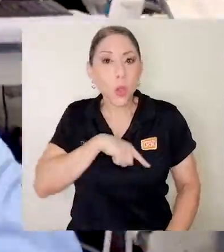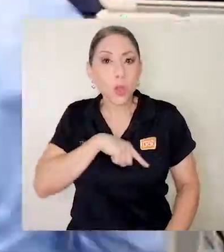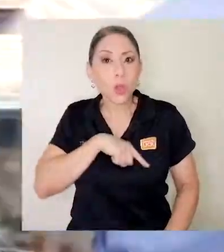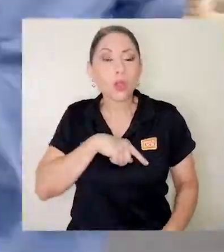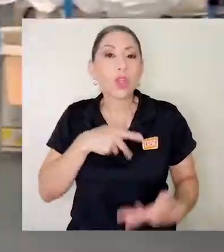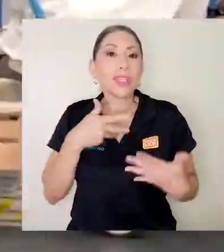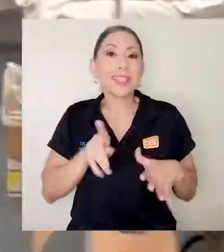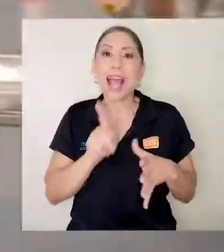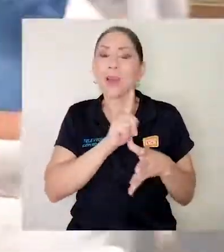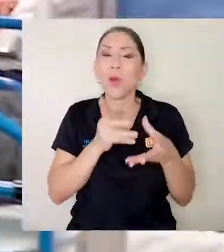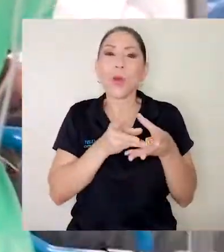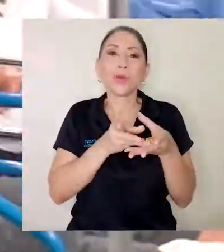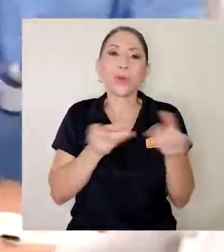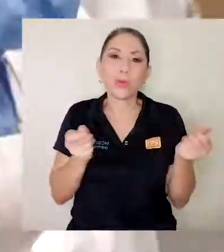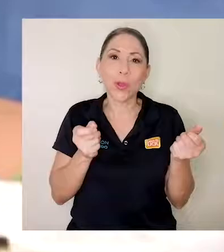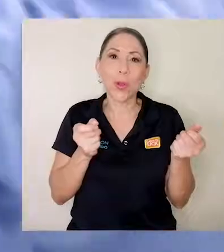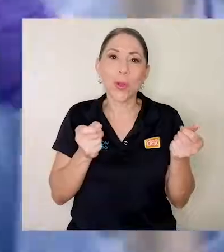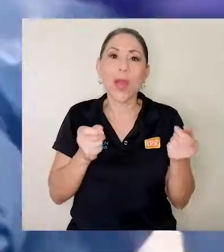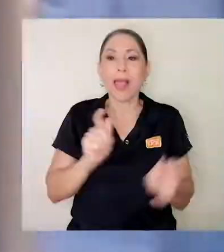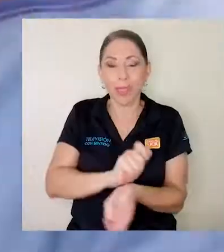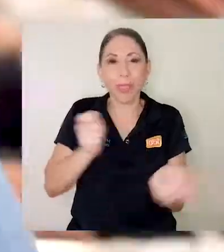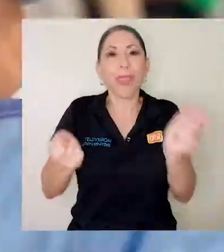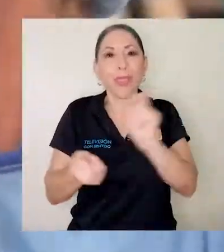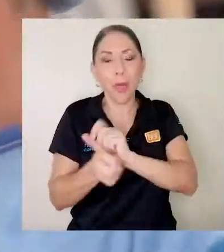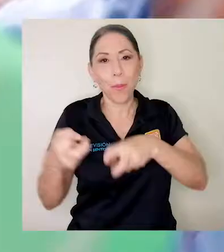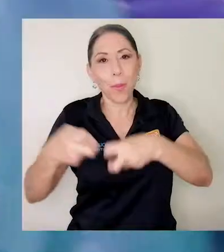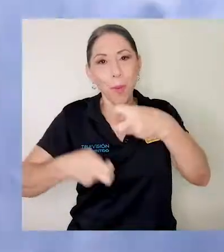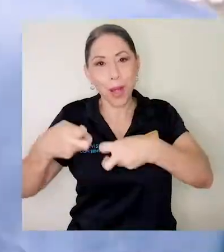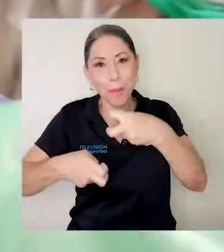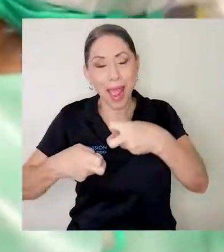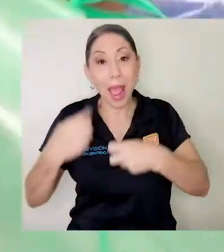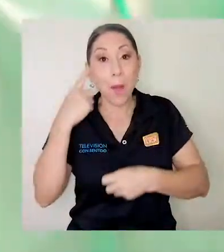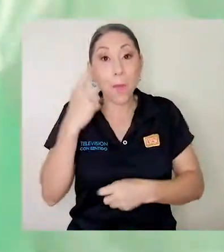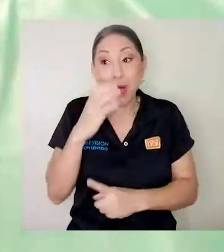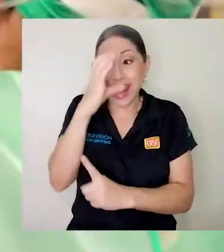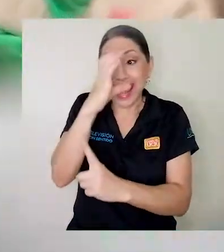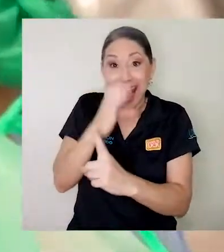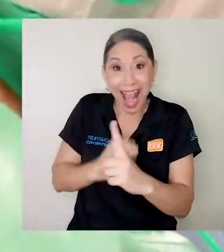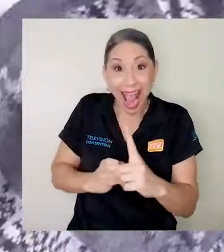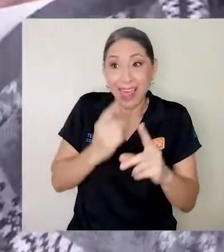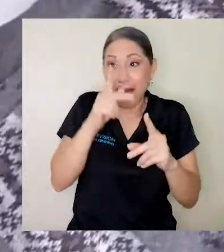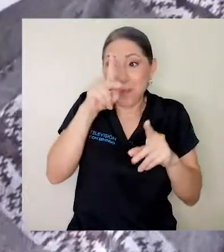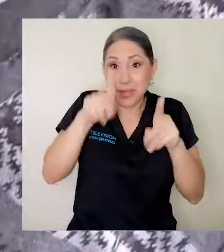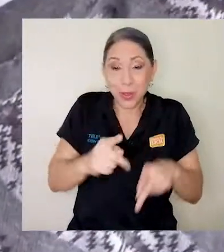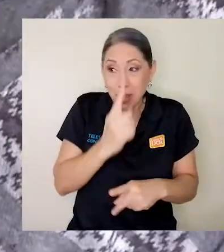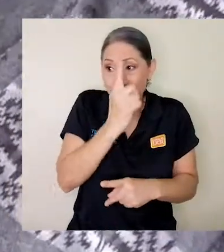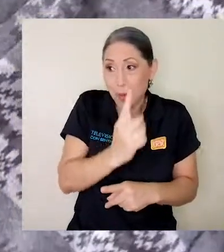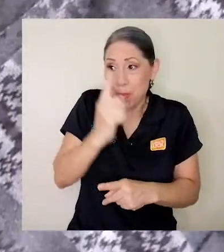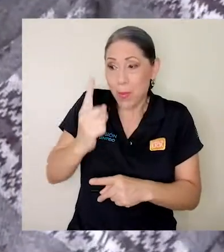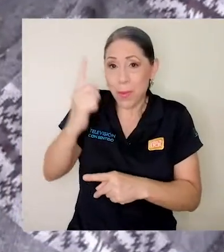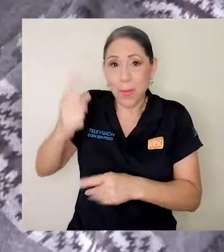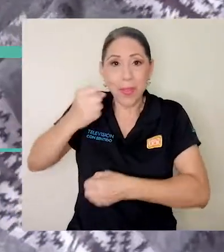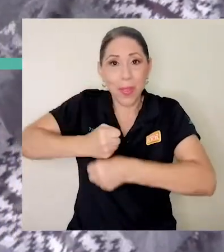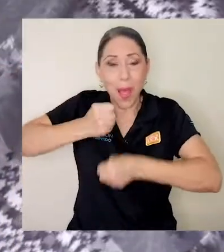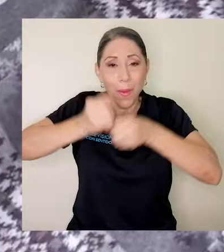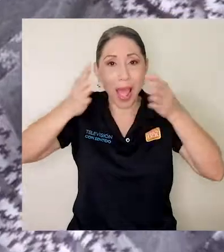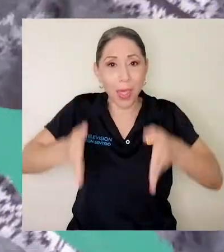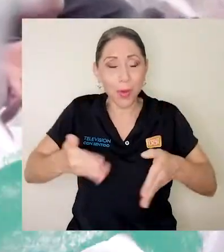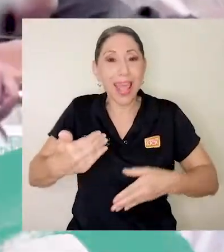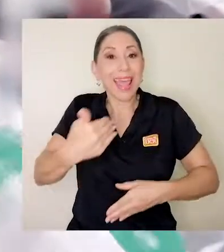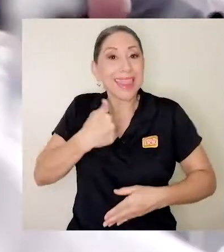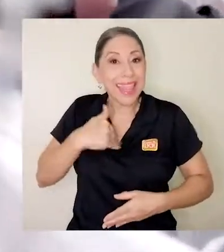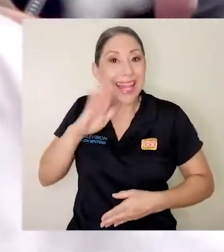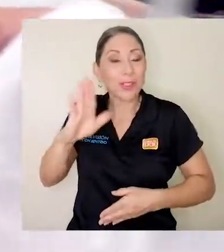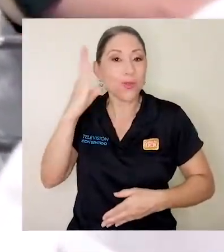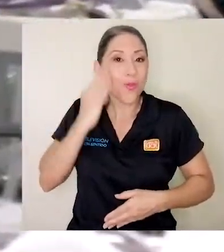la solución al problema y nos convertiríamos en un problema, porque cada trabajador, cada trabajadora tiene su historia de vida, tiene su